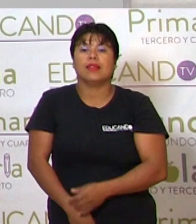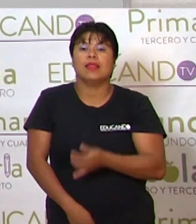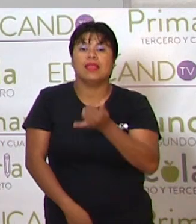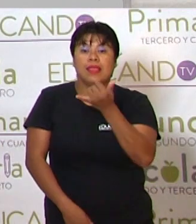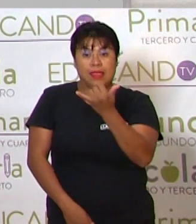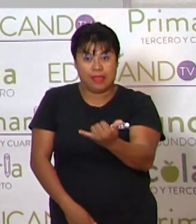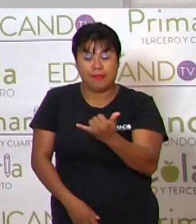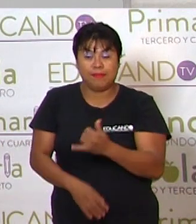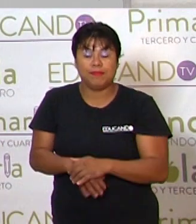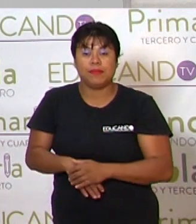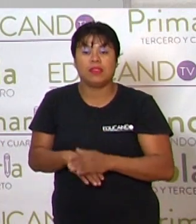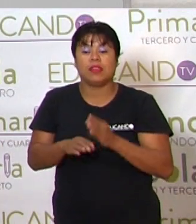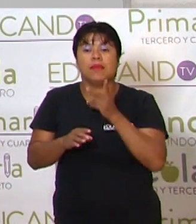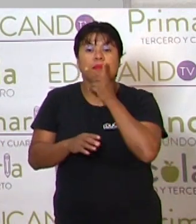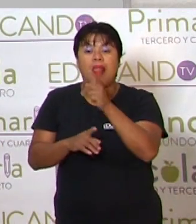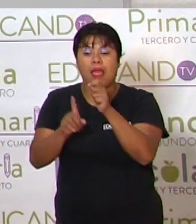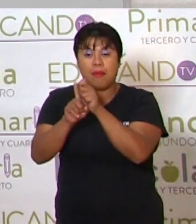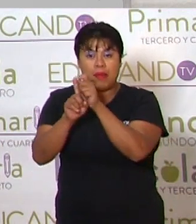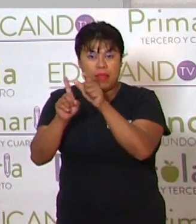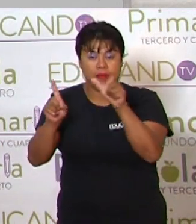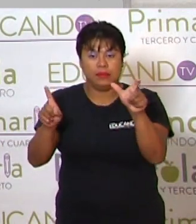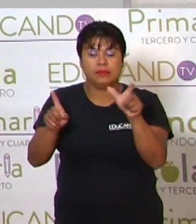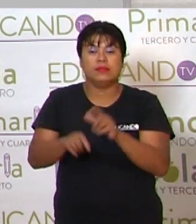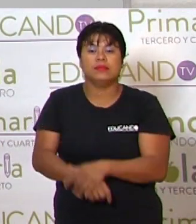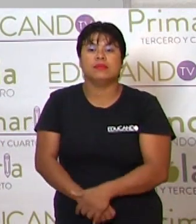y las frases